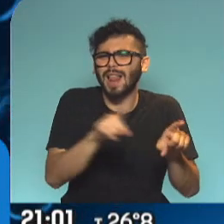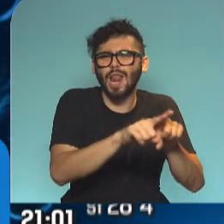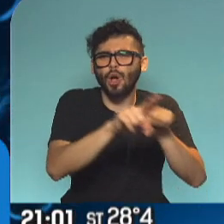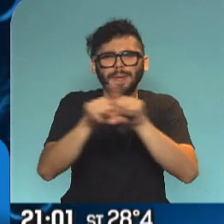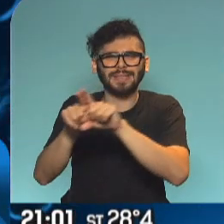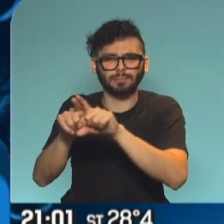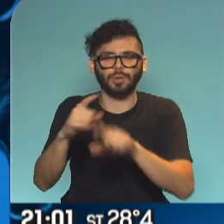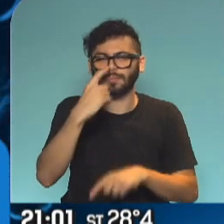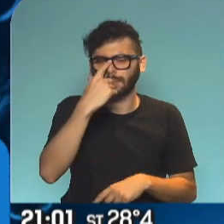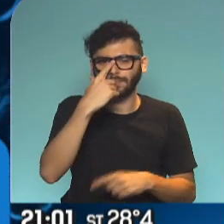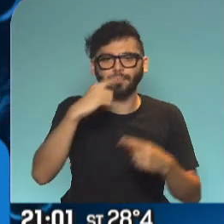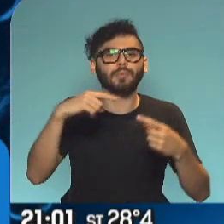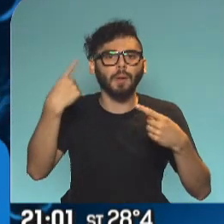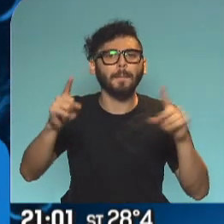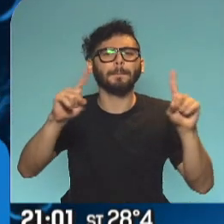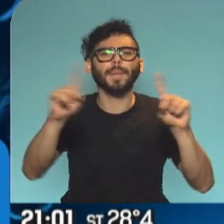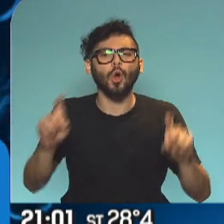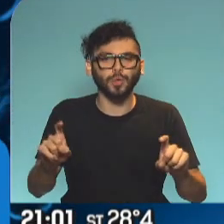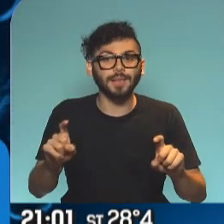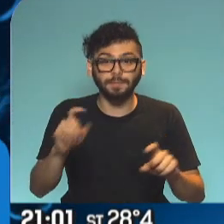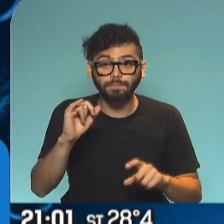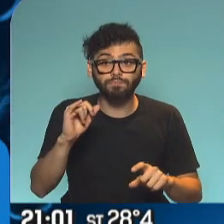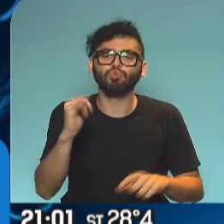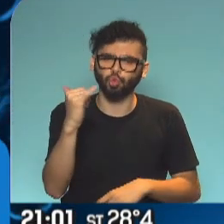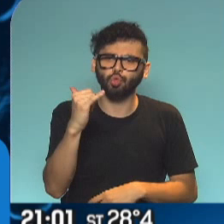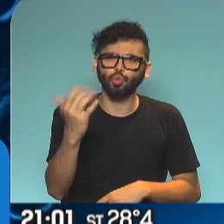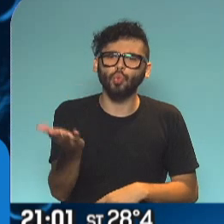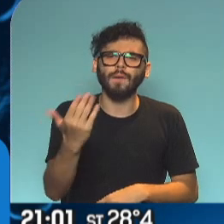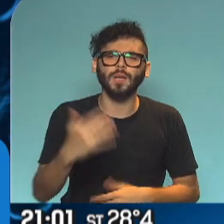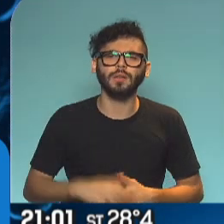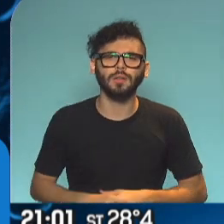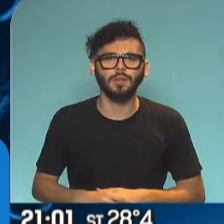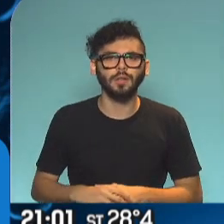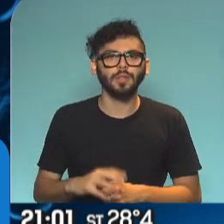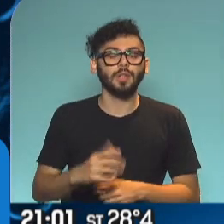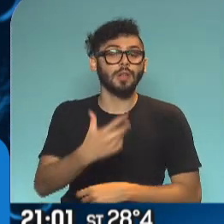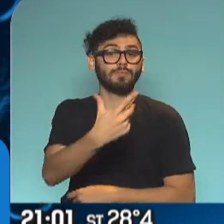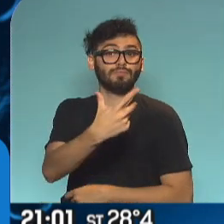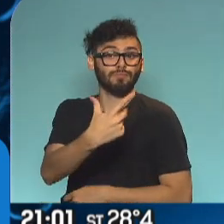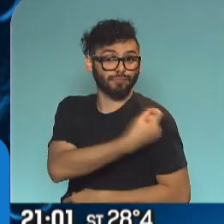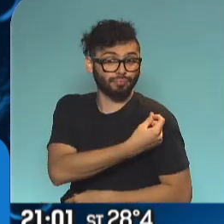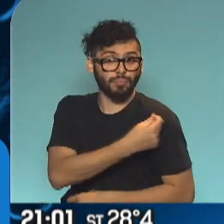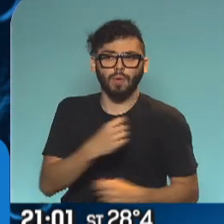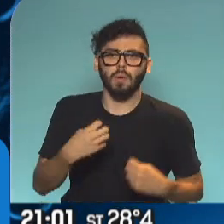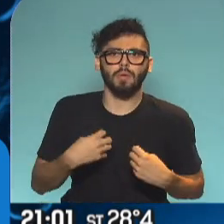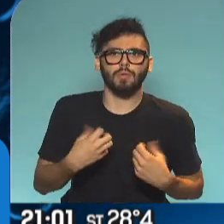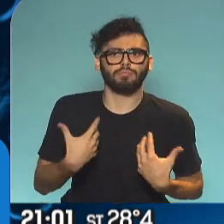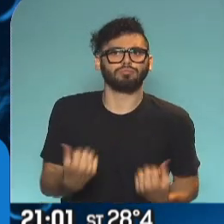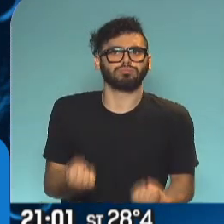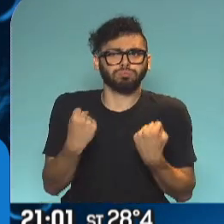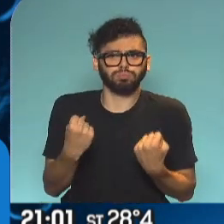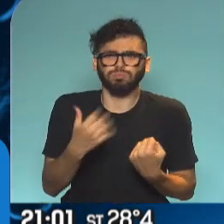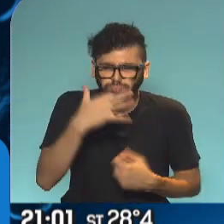todas. Seguimos con la serie de preguntas, ¿le parece? Sí, adelante. ¿Es fiable la eficacia de la Sputnik?